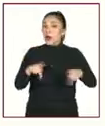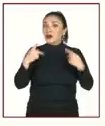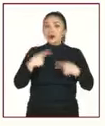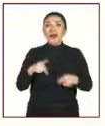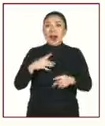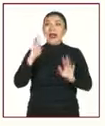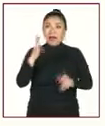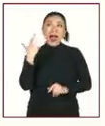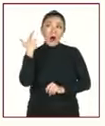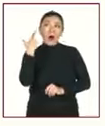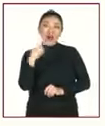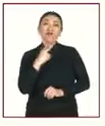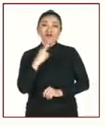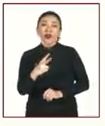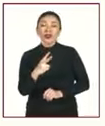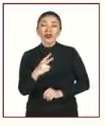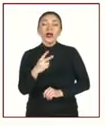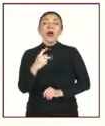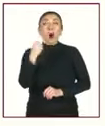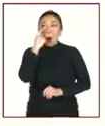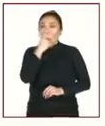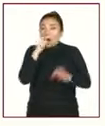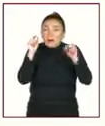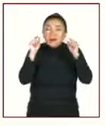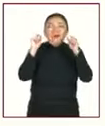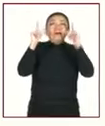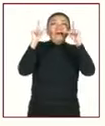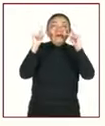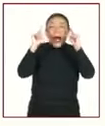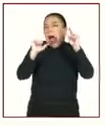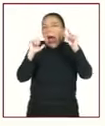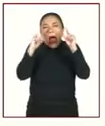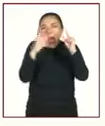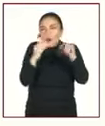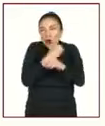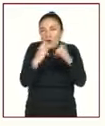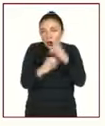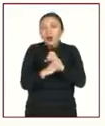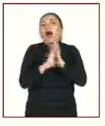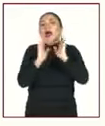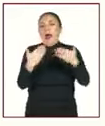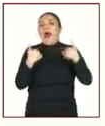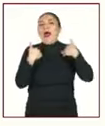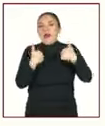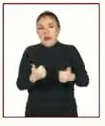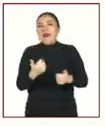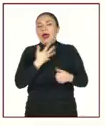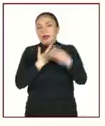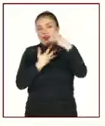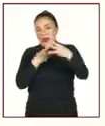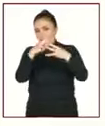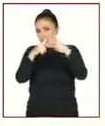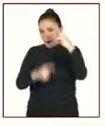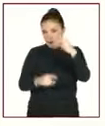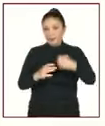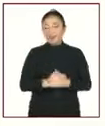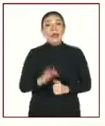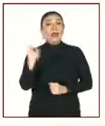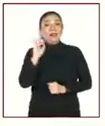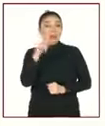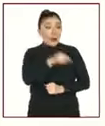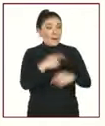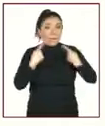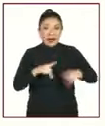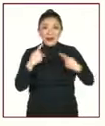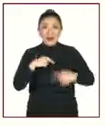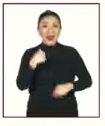de escuchar nuestra voz, abre los ojos o hace algún movimiento, entonces ya podemos calcularla con 3 puntos. En este caso, si la persona